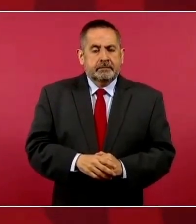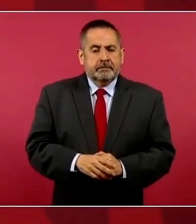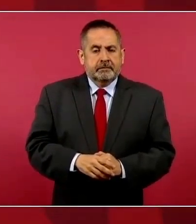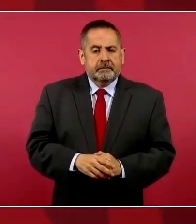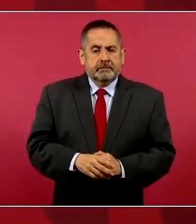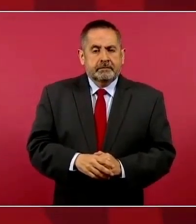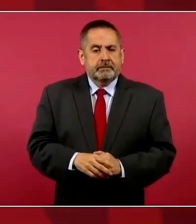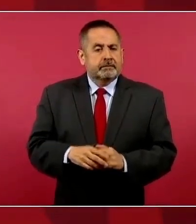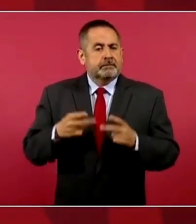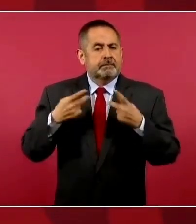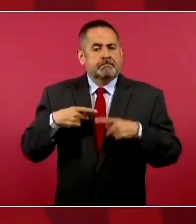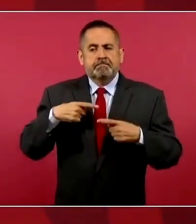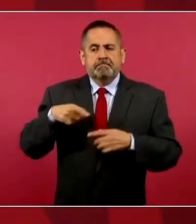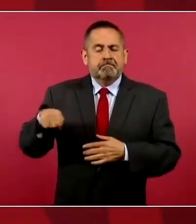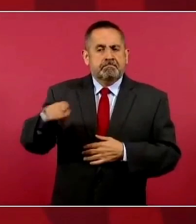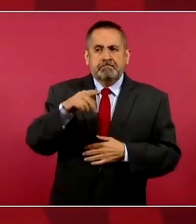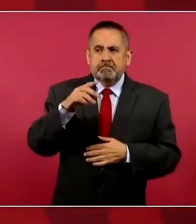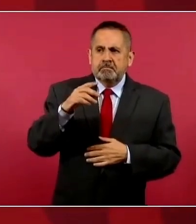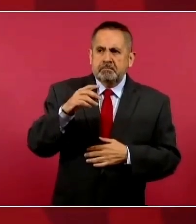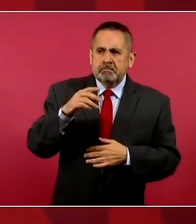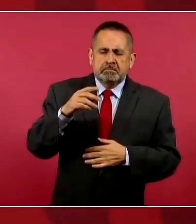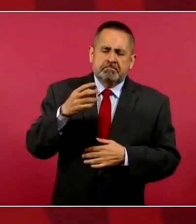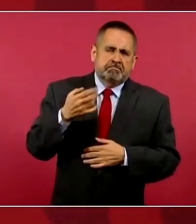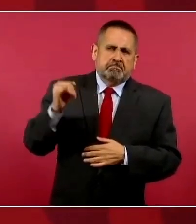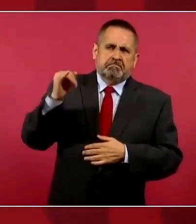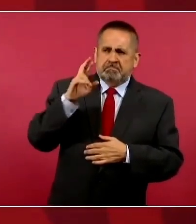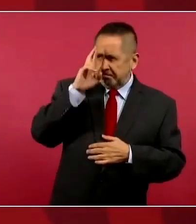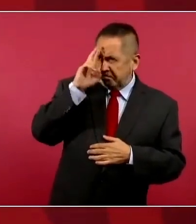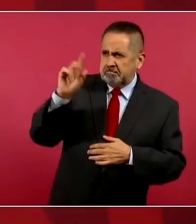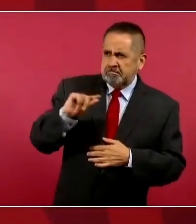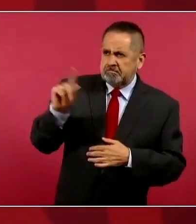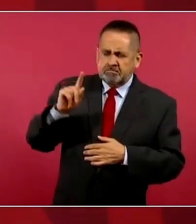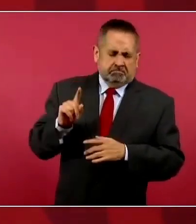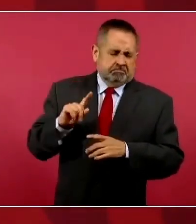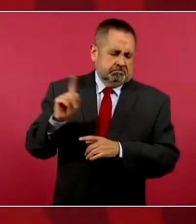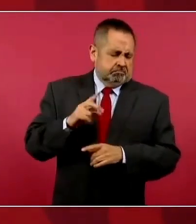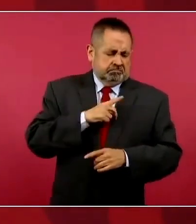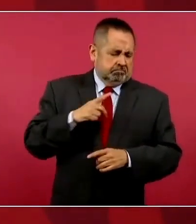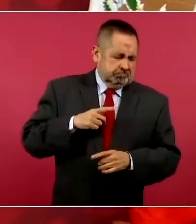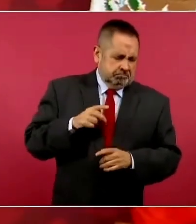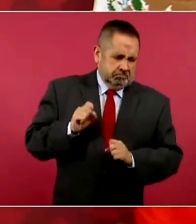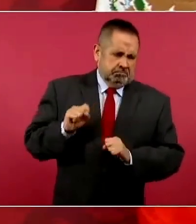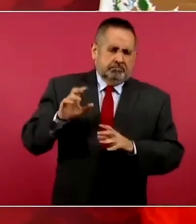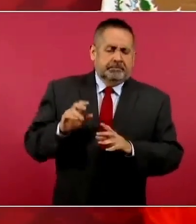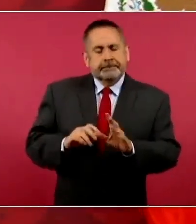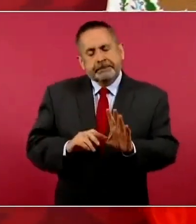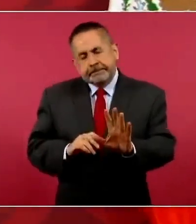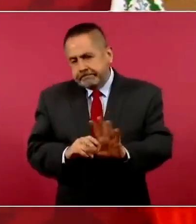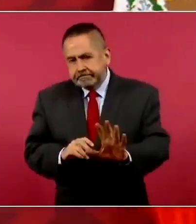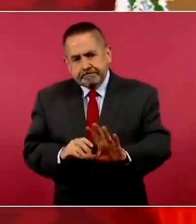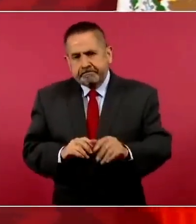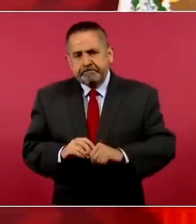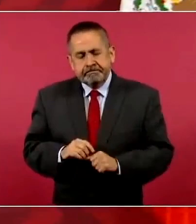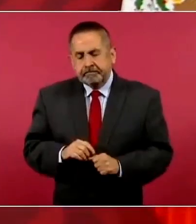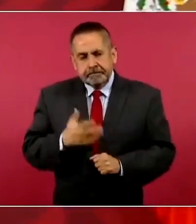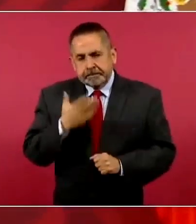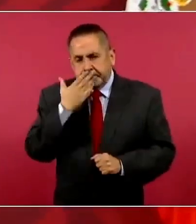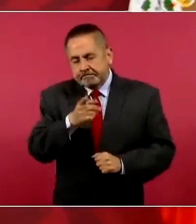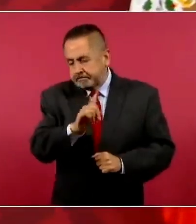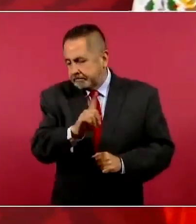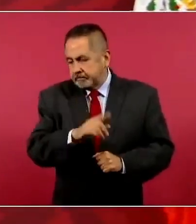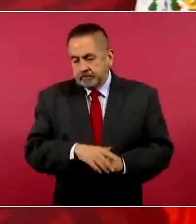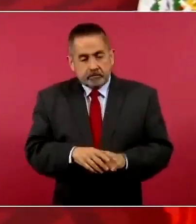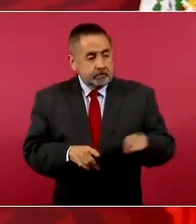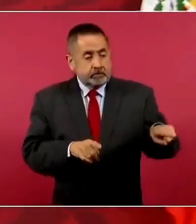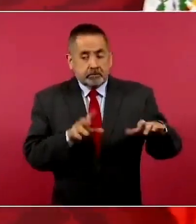no tiene por qué respetar a la autoridad, y eso no se ve bien, no lo